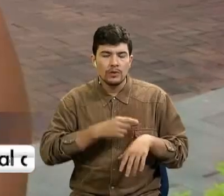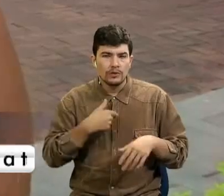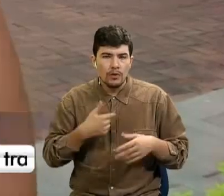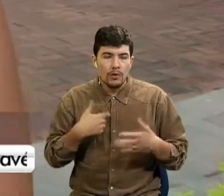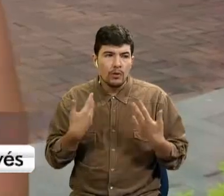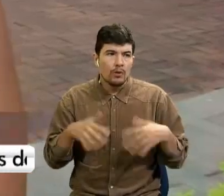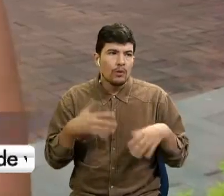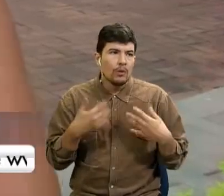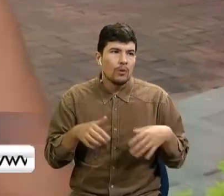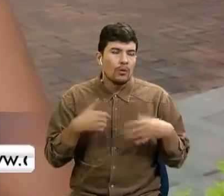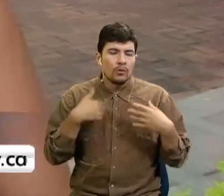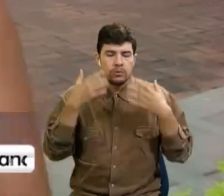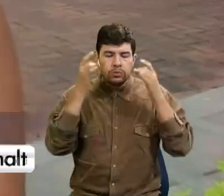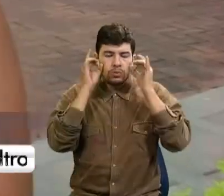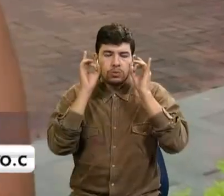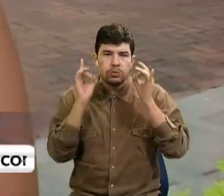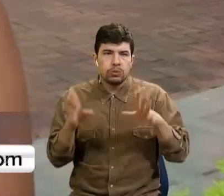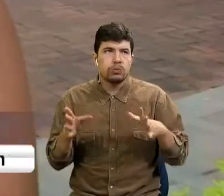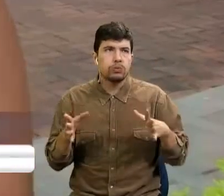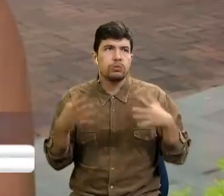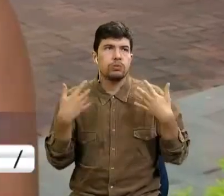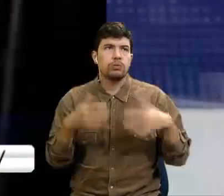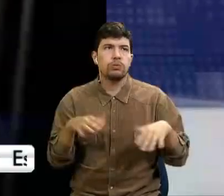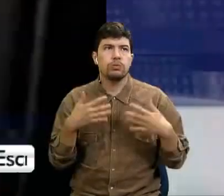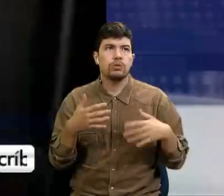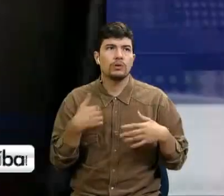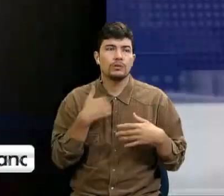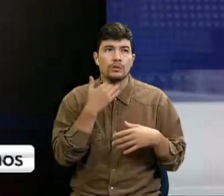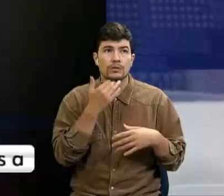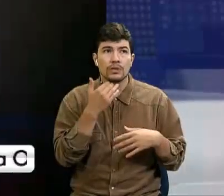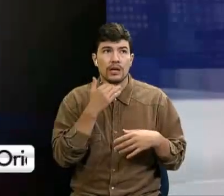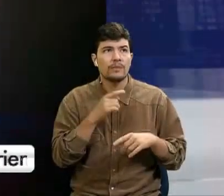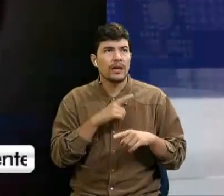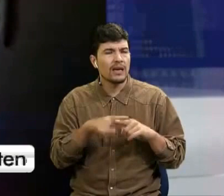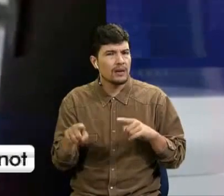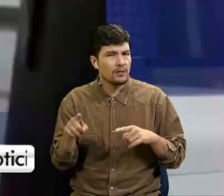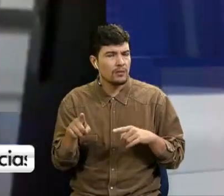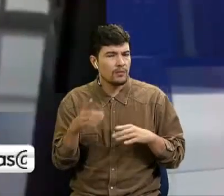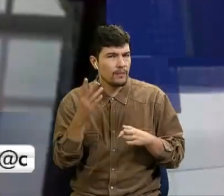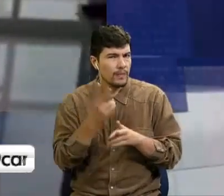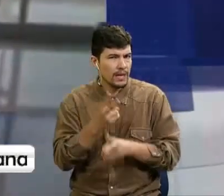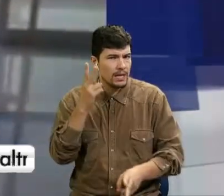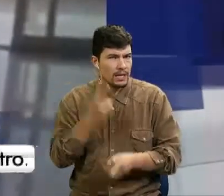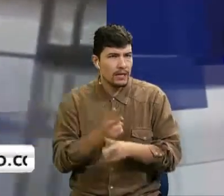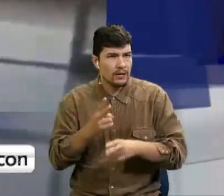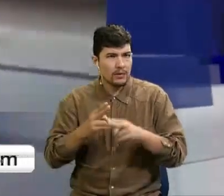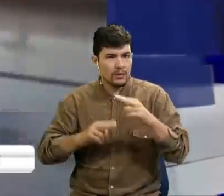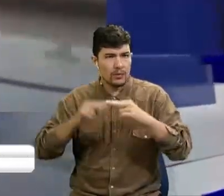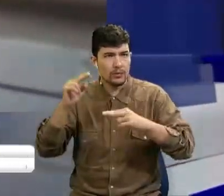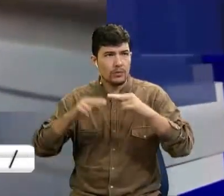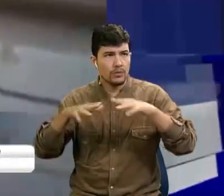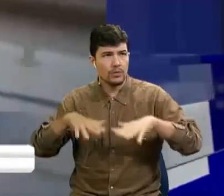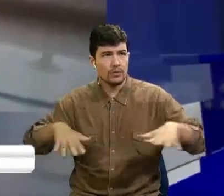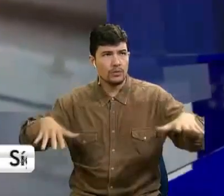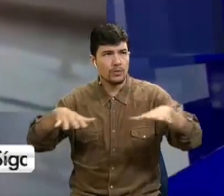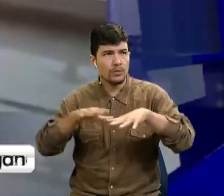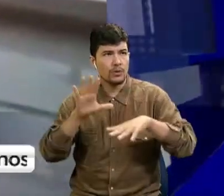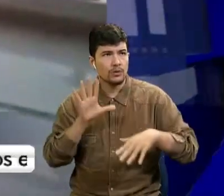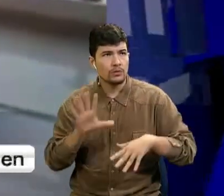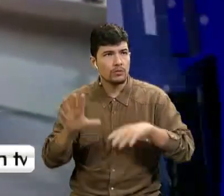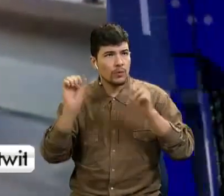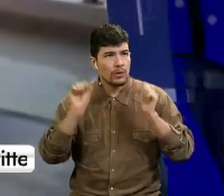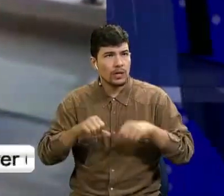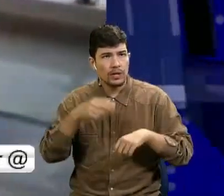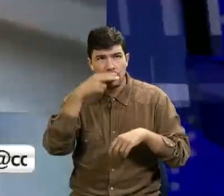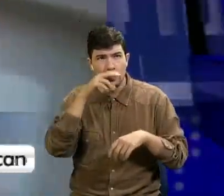un en un minuto yo no sé si eso fue minutos segundos no supe pero qué tan inseguro es la infraestructura de estos apartamentos para